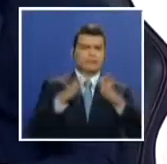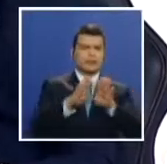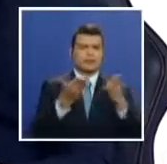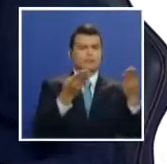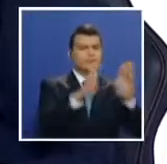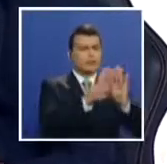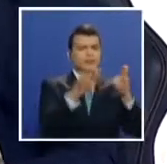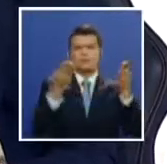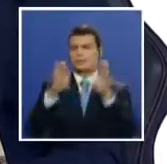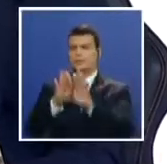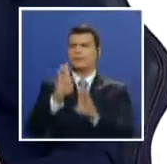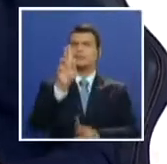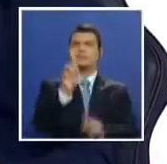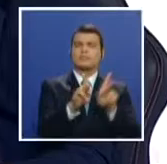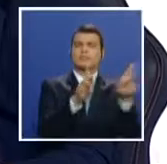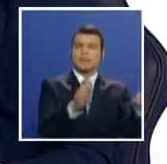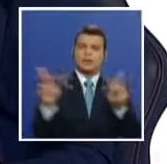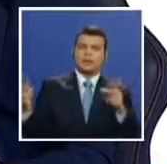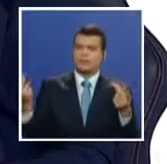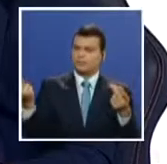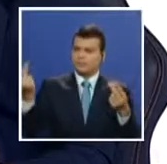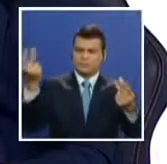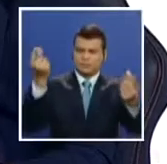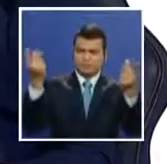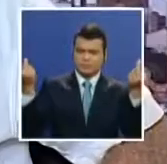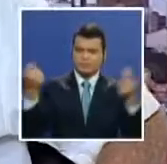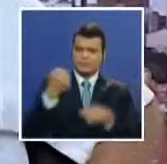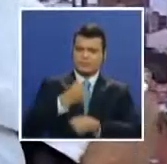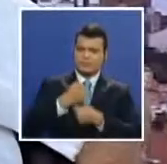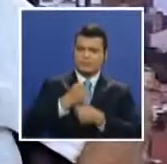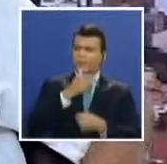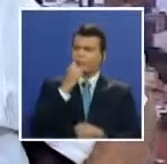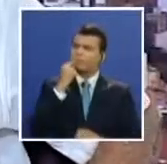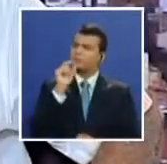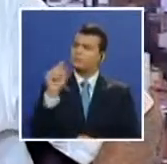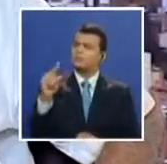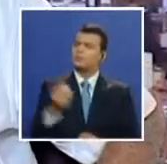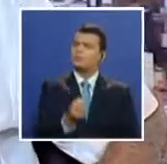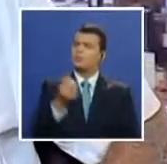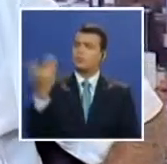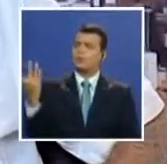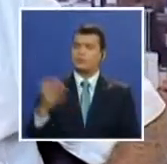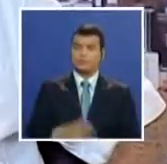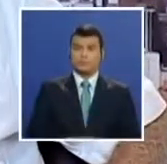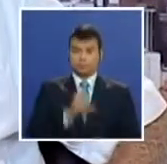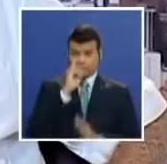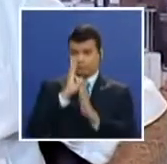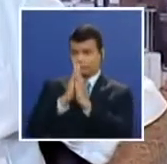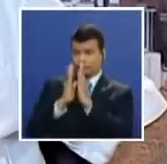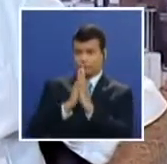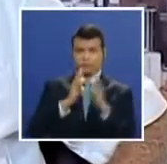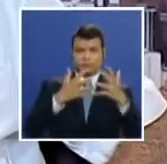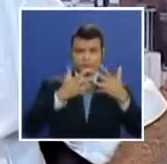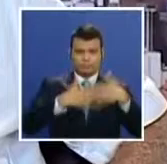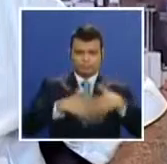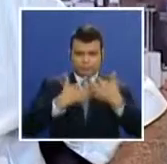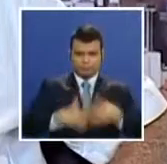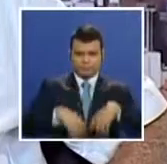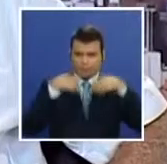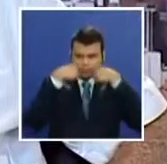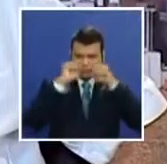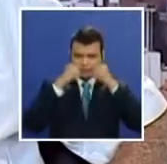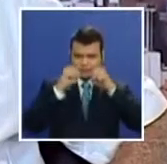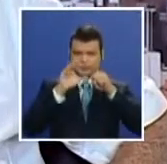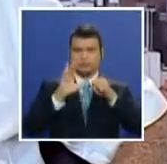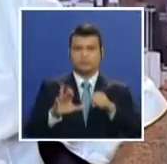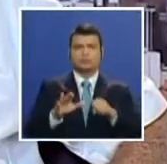cuántas personas podrían quedar sin empleo miren los ingenios azucareros tienen lo que llama